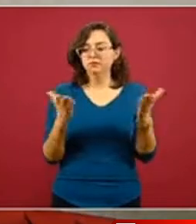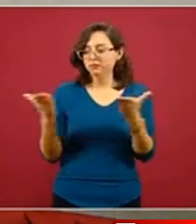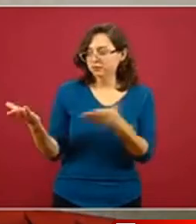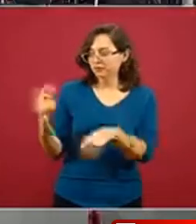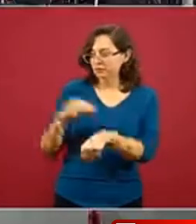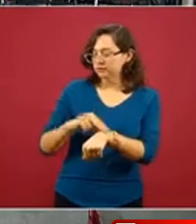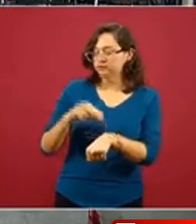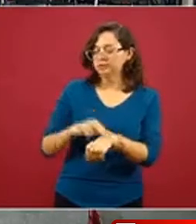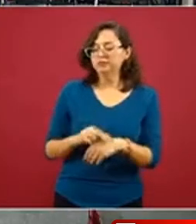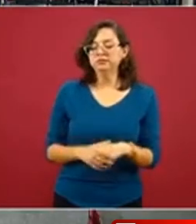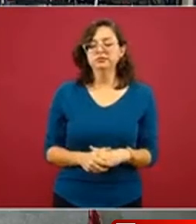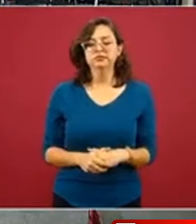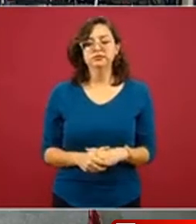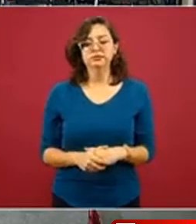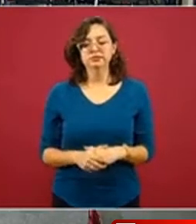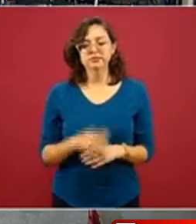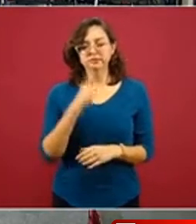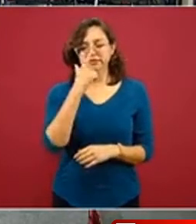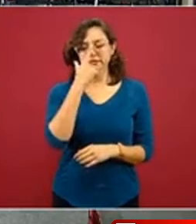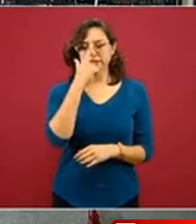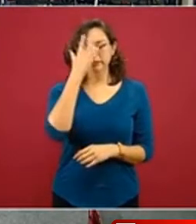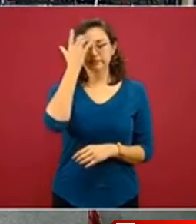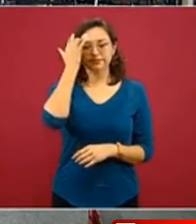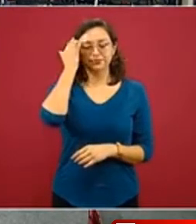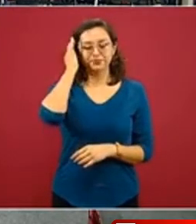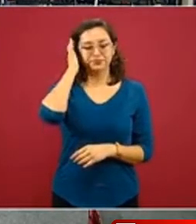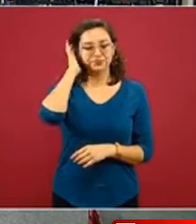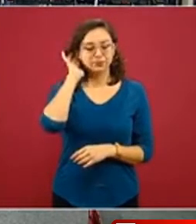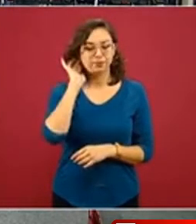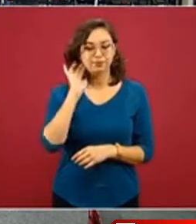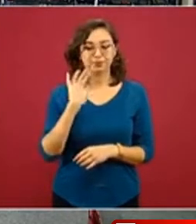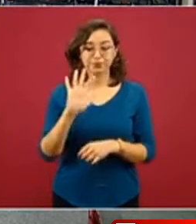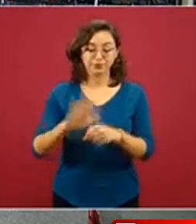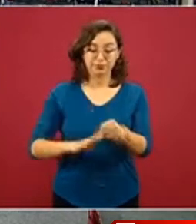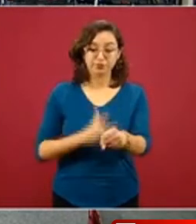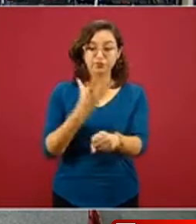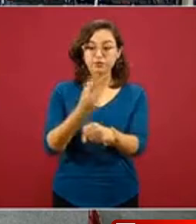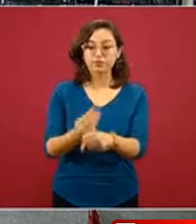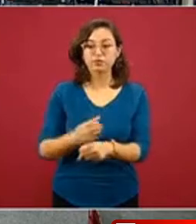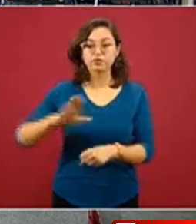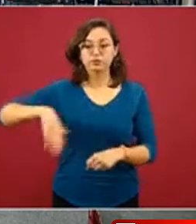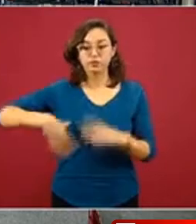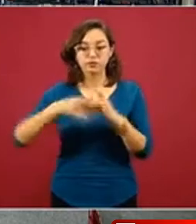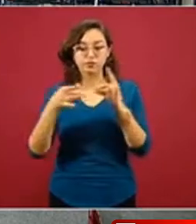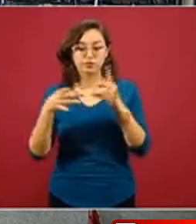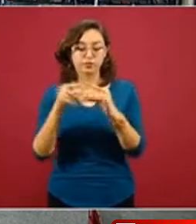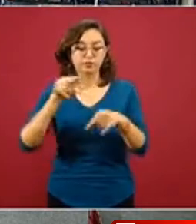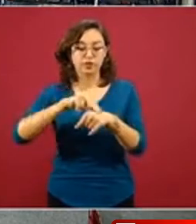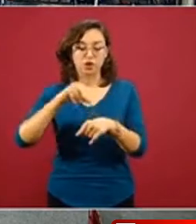favor. Yo refuerzo algo de lo que ya planteó el doctor López-Gatell.